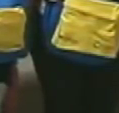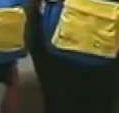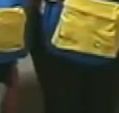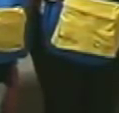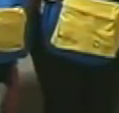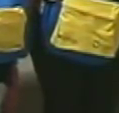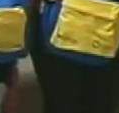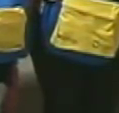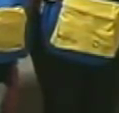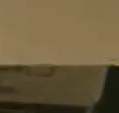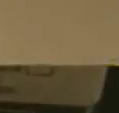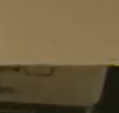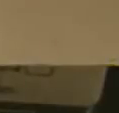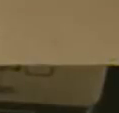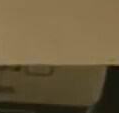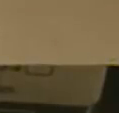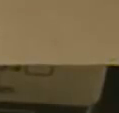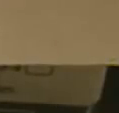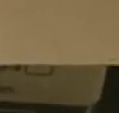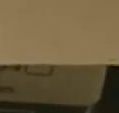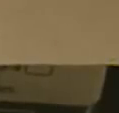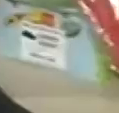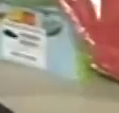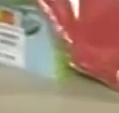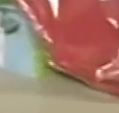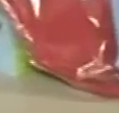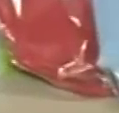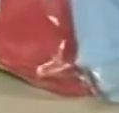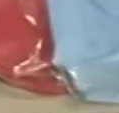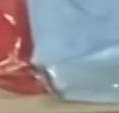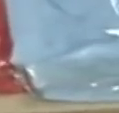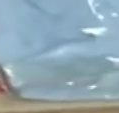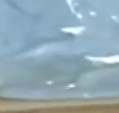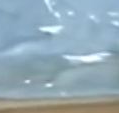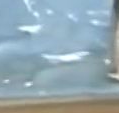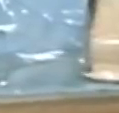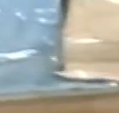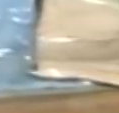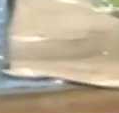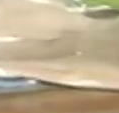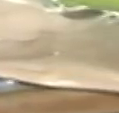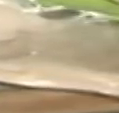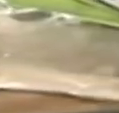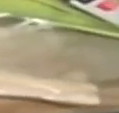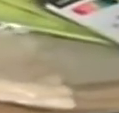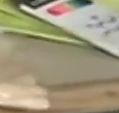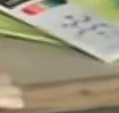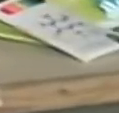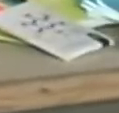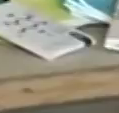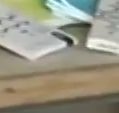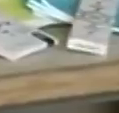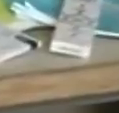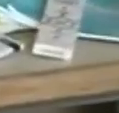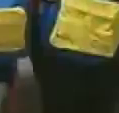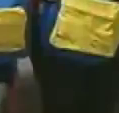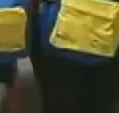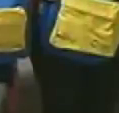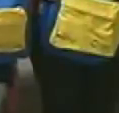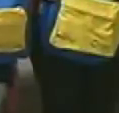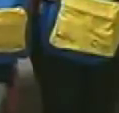los materiales que nos han entregado para el inicio del año escolar, los morrales, los uniformes, los útiles escolares, los